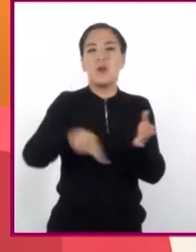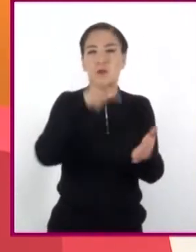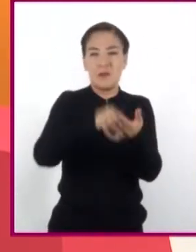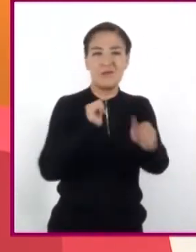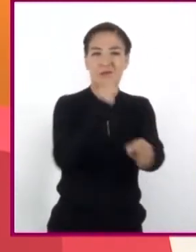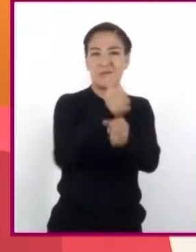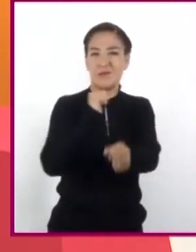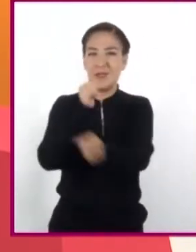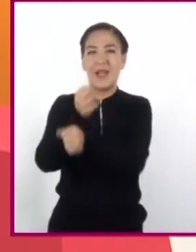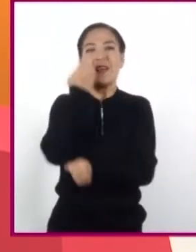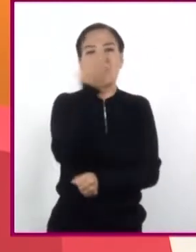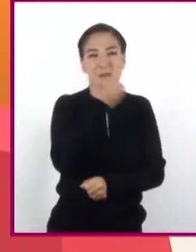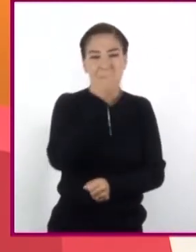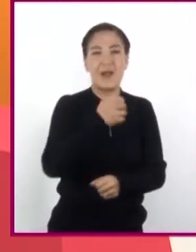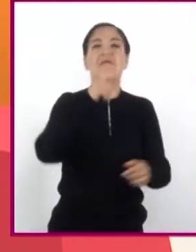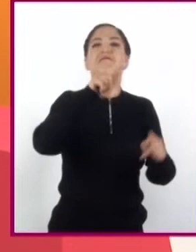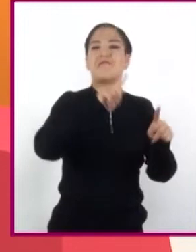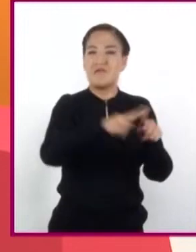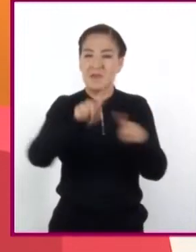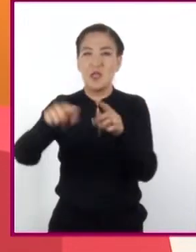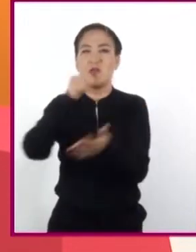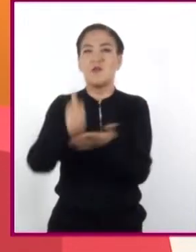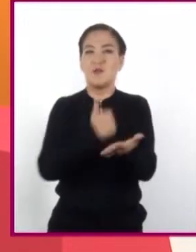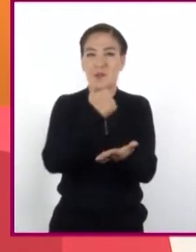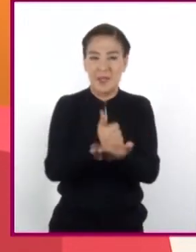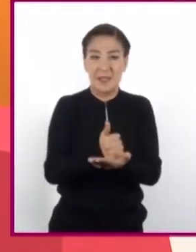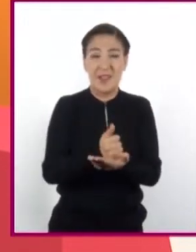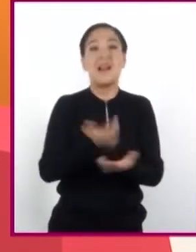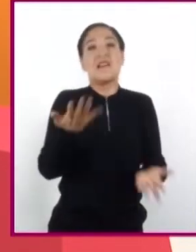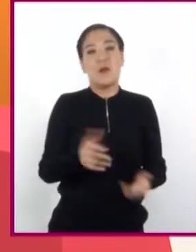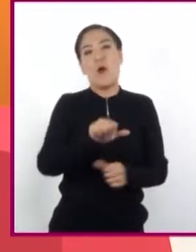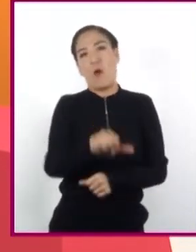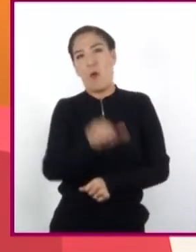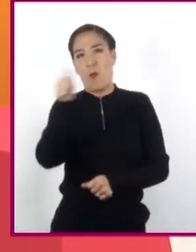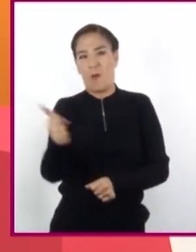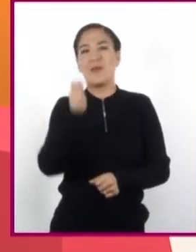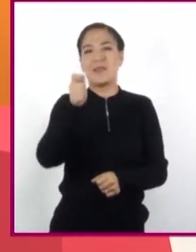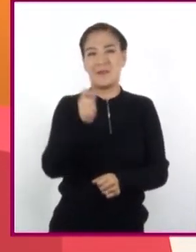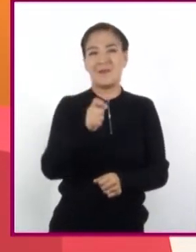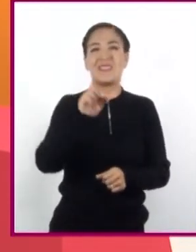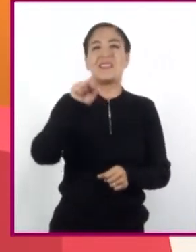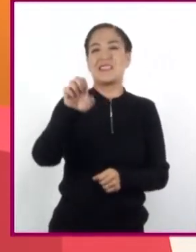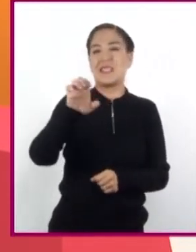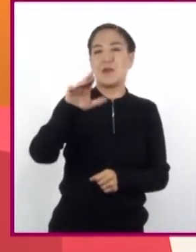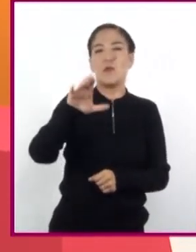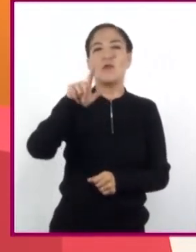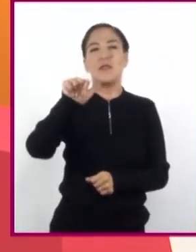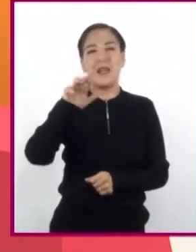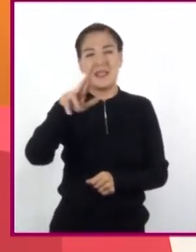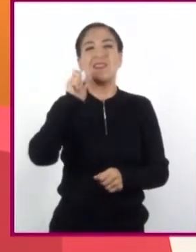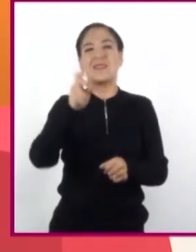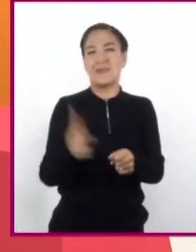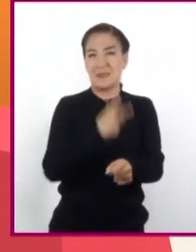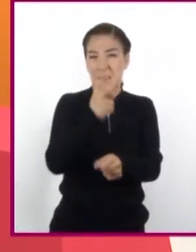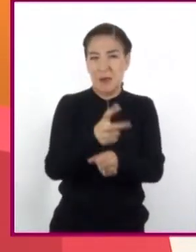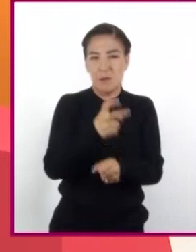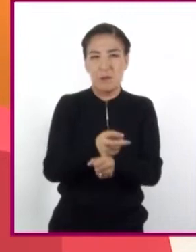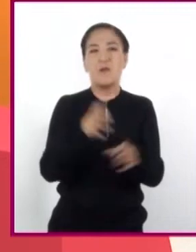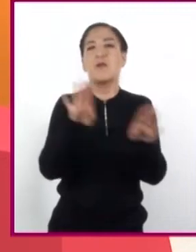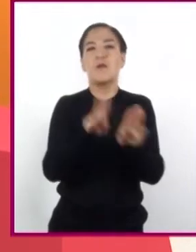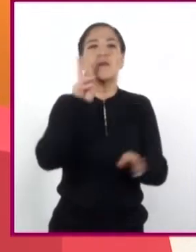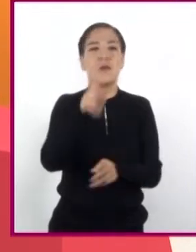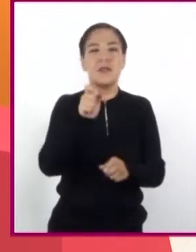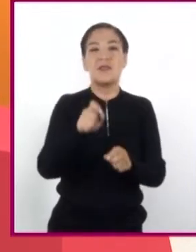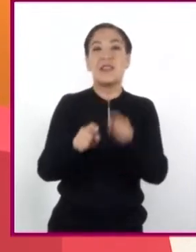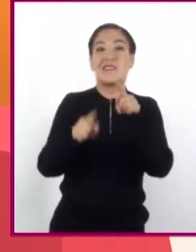varias ciudades. En lo que respecta al otro clero, el clero secular, por su parte, dependía de las decisiones